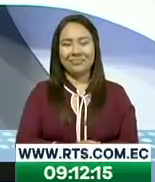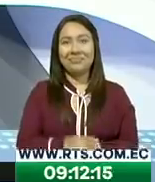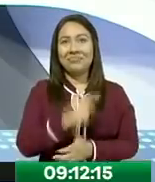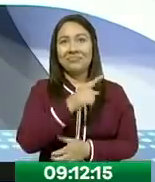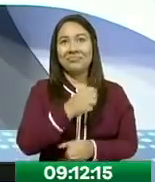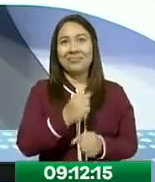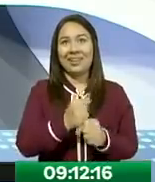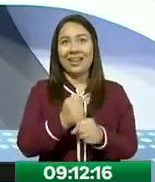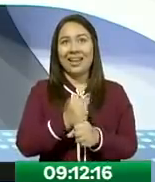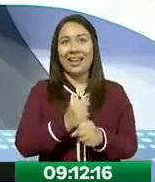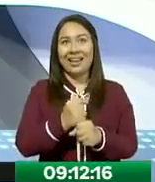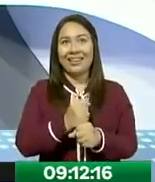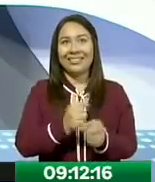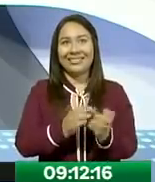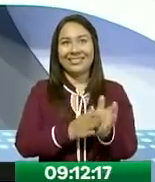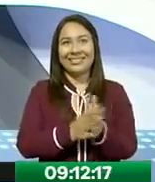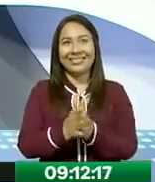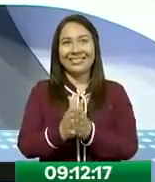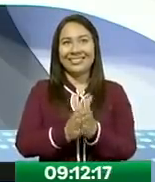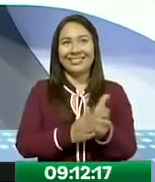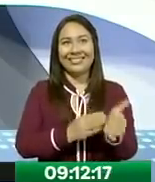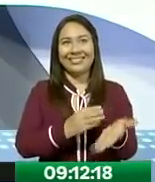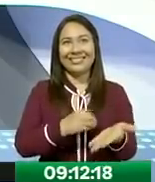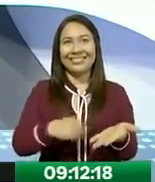prepara el aliño lo prepara así.